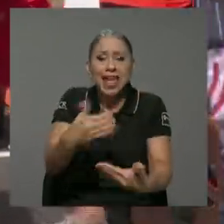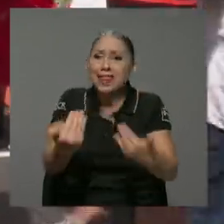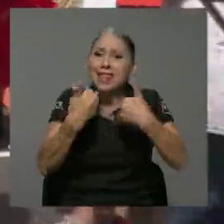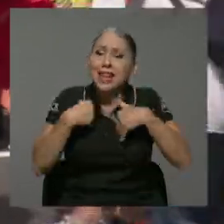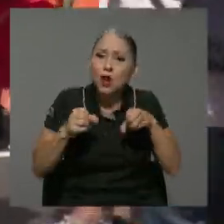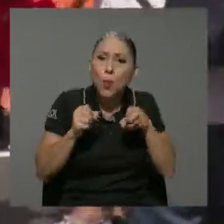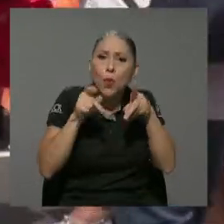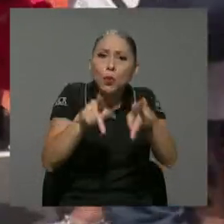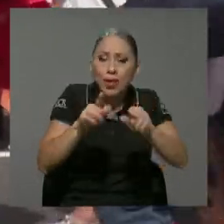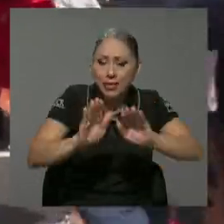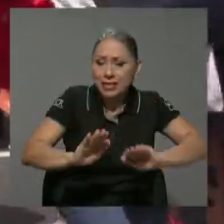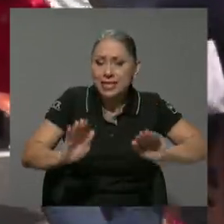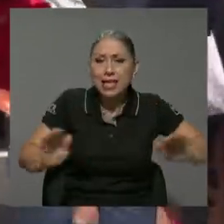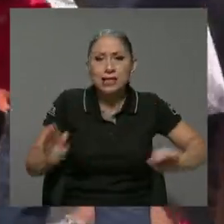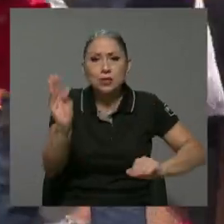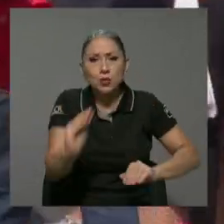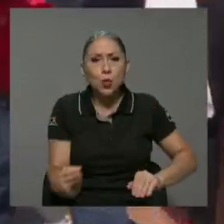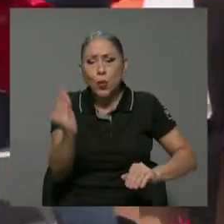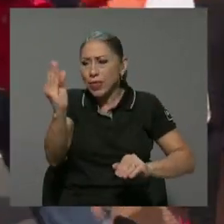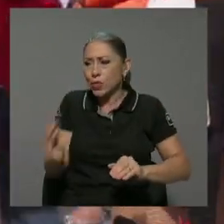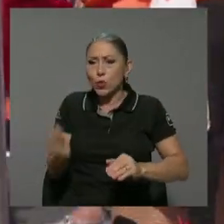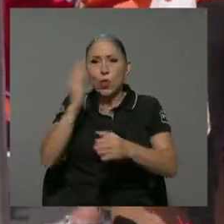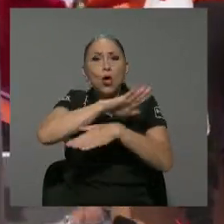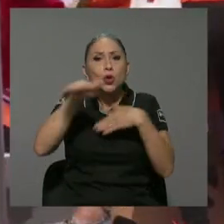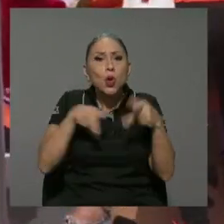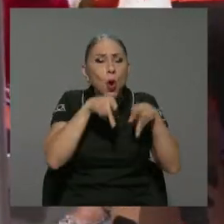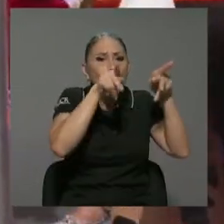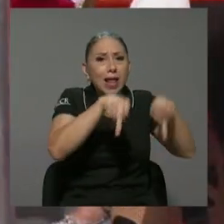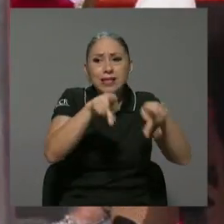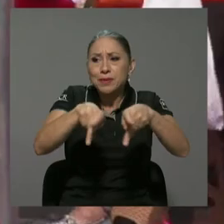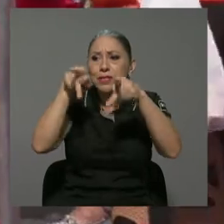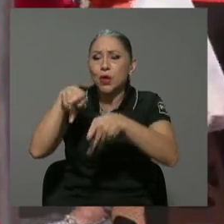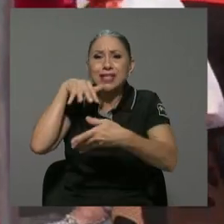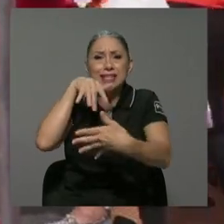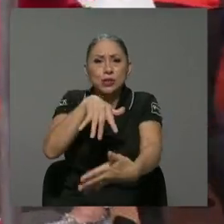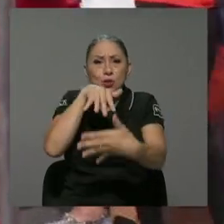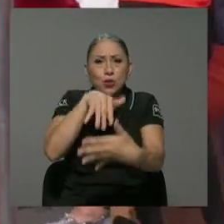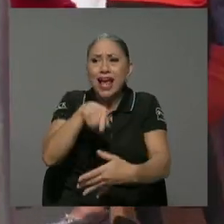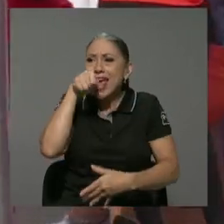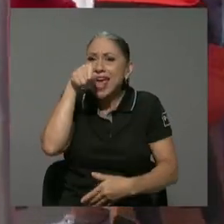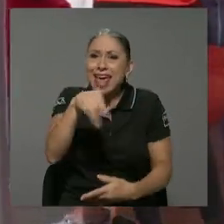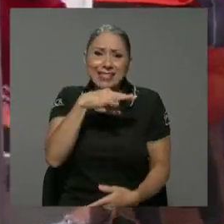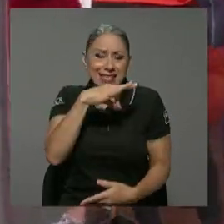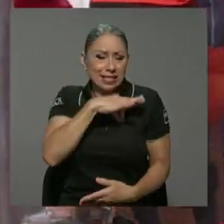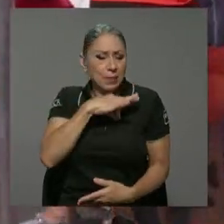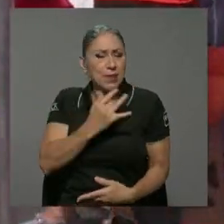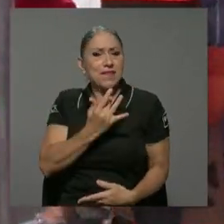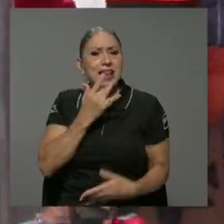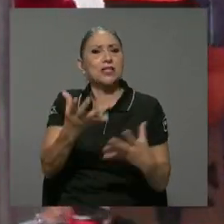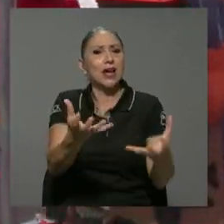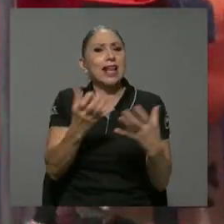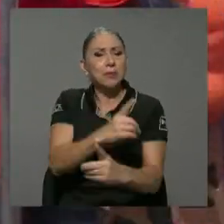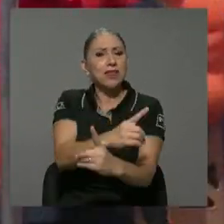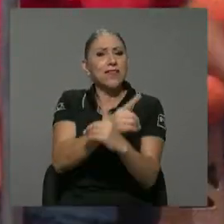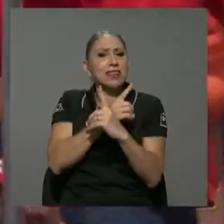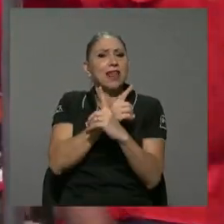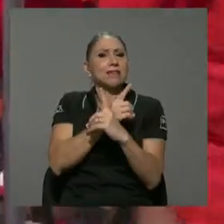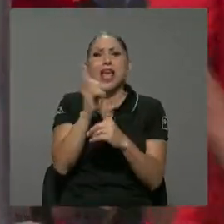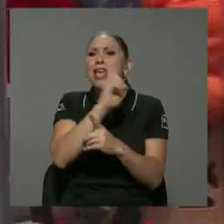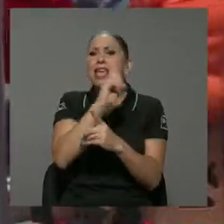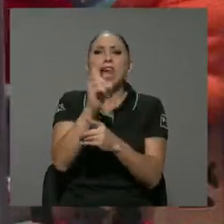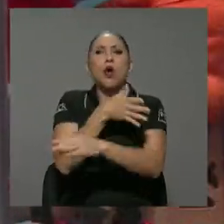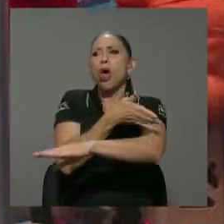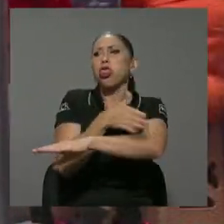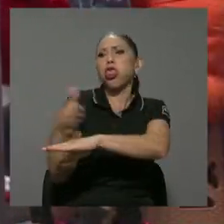nuestra niñez, nuestra juventud, toda la población estudiantil. Ese es el privilegio que queremos defender, que no se nos pierda. Defender